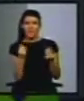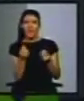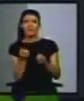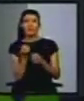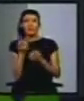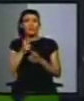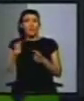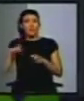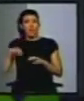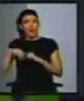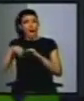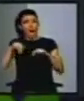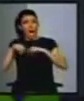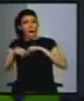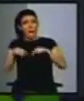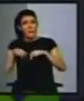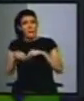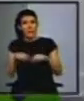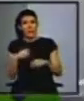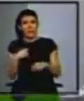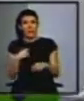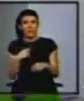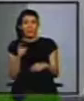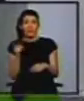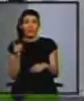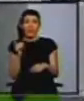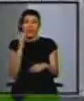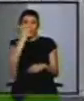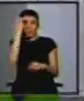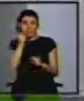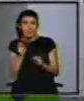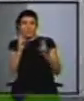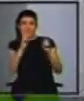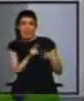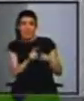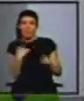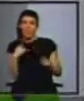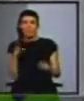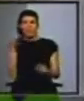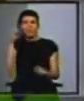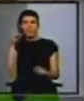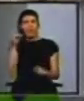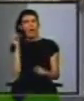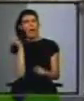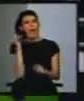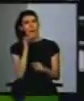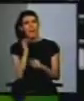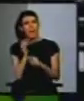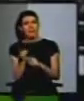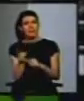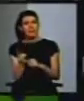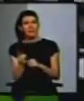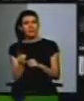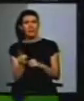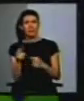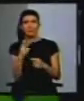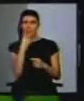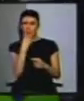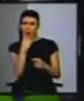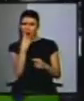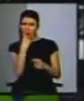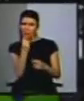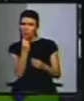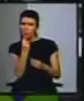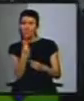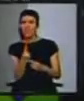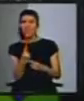por el sector necesitaba ser perito en la materia para entender que estaban frente a una emergencia mayor. El fuerte olor y un